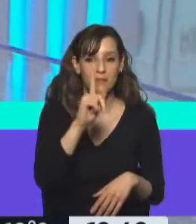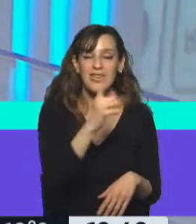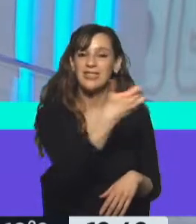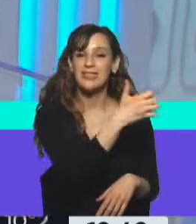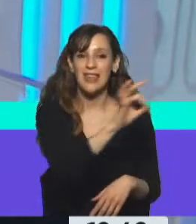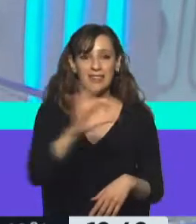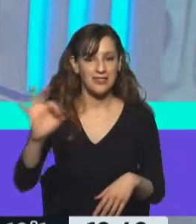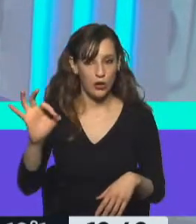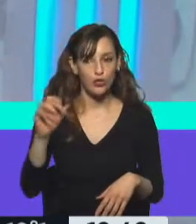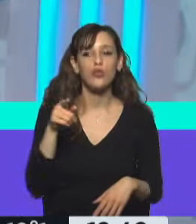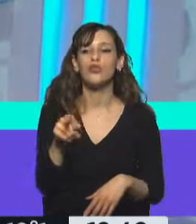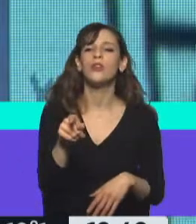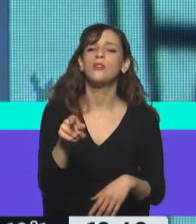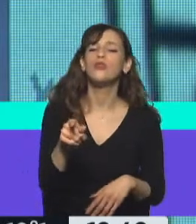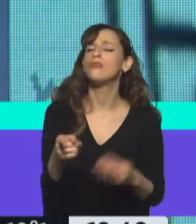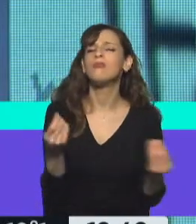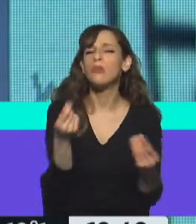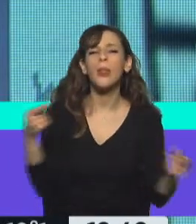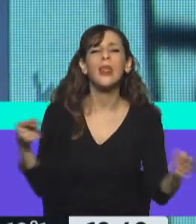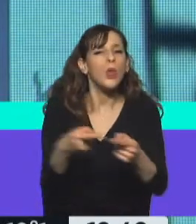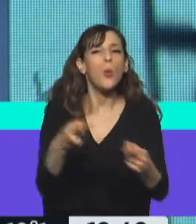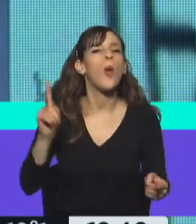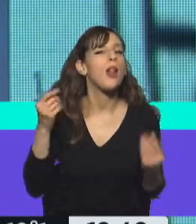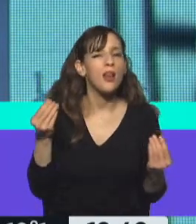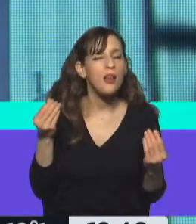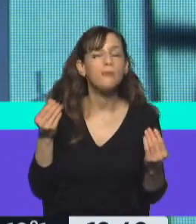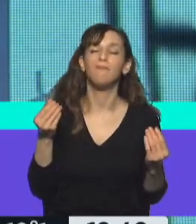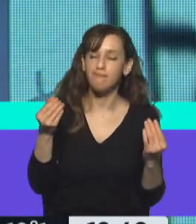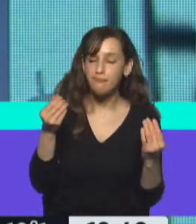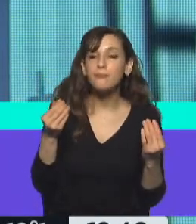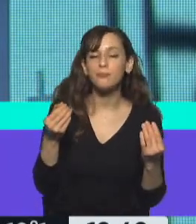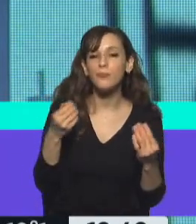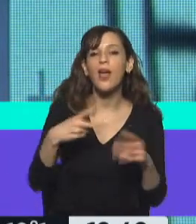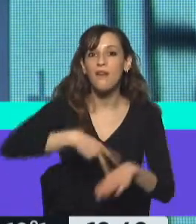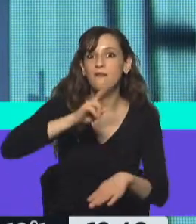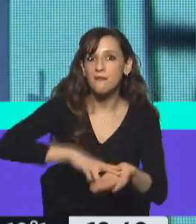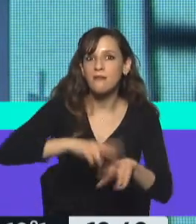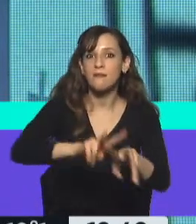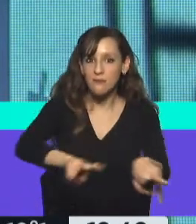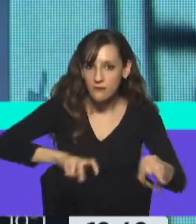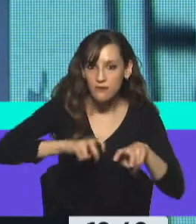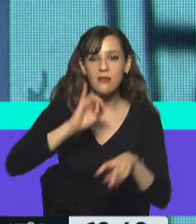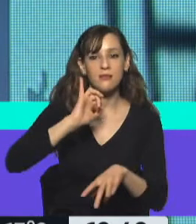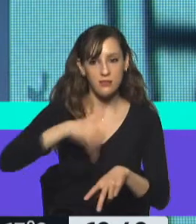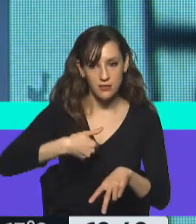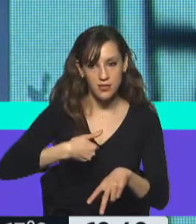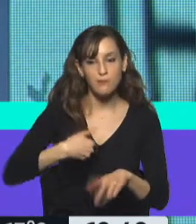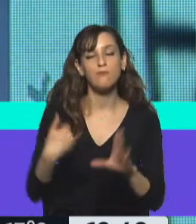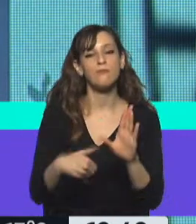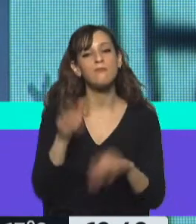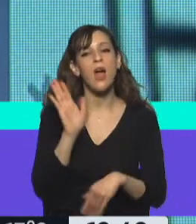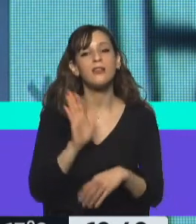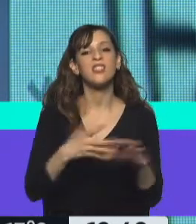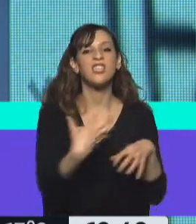en 70 entendemos todo esto es que haya una mayor retribución de ingresos a la población incluso en todos los sectores de